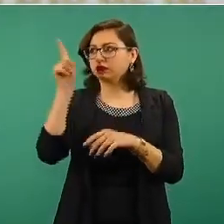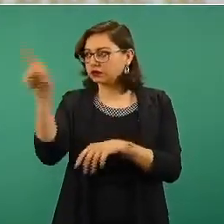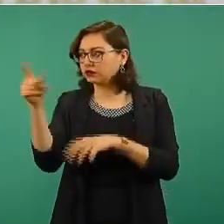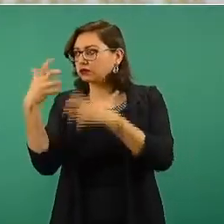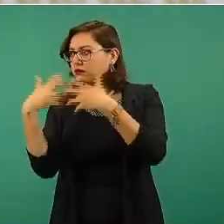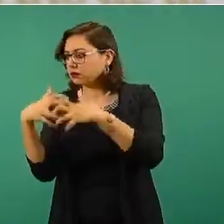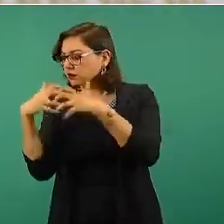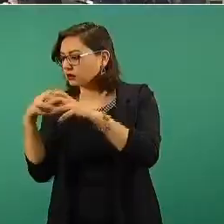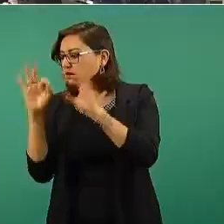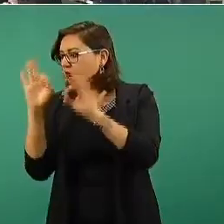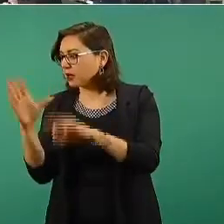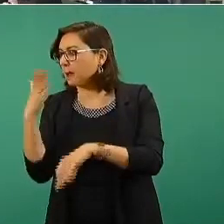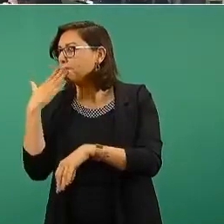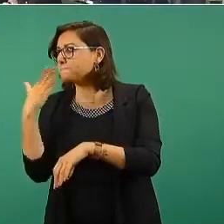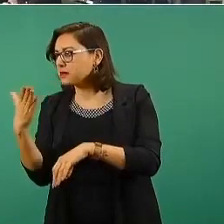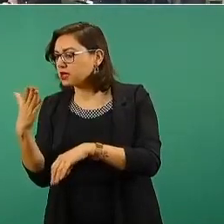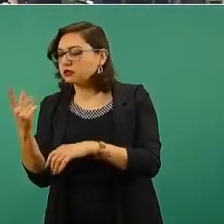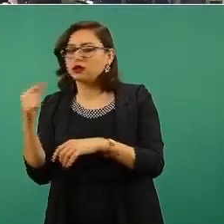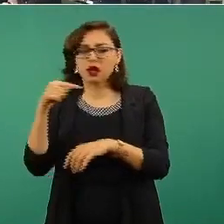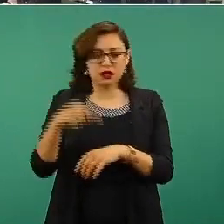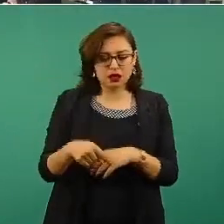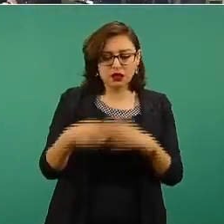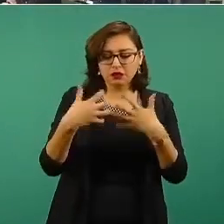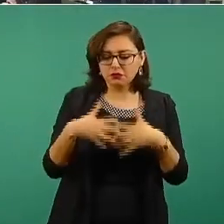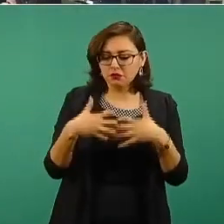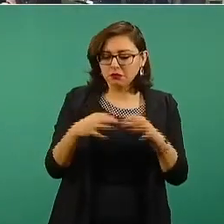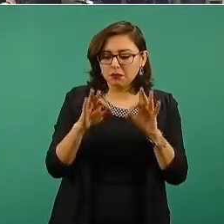plantas, las cuales terminan